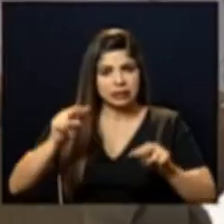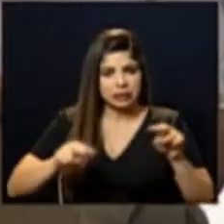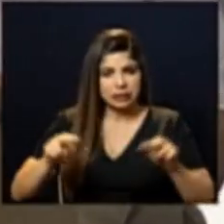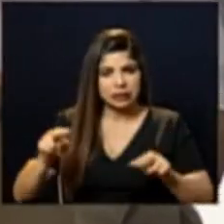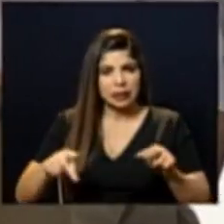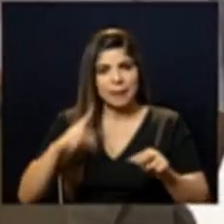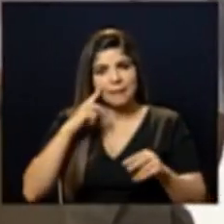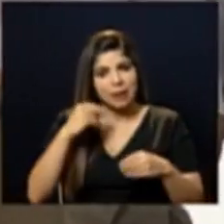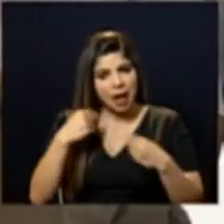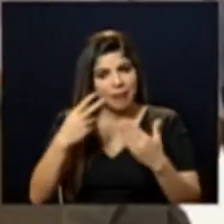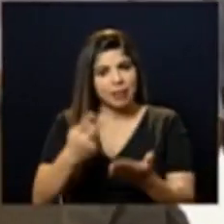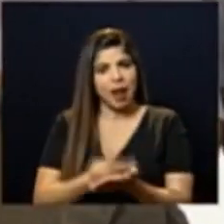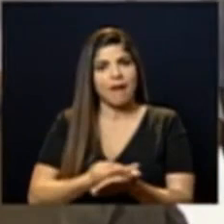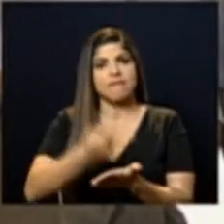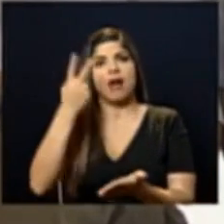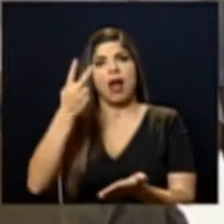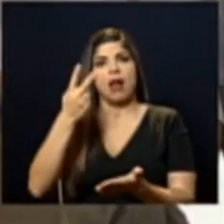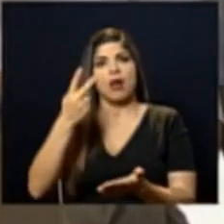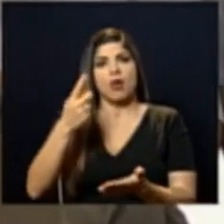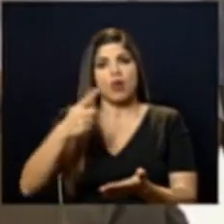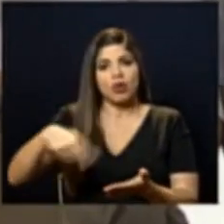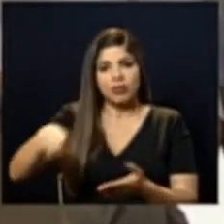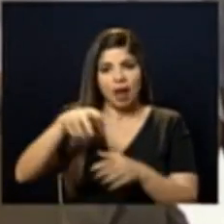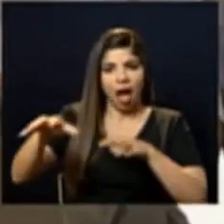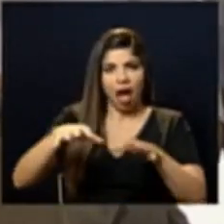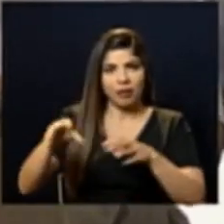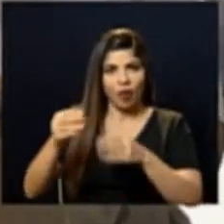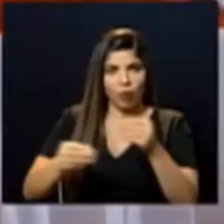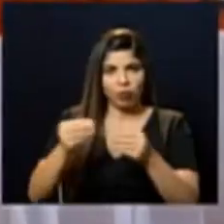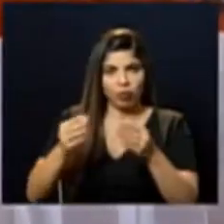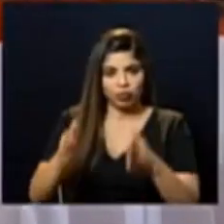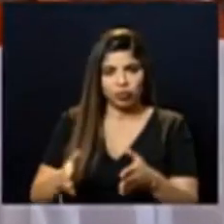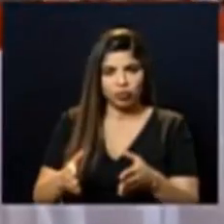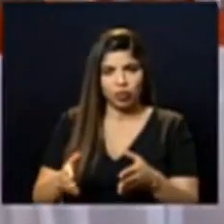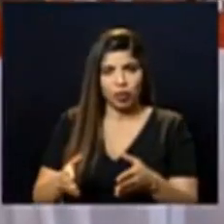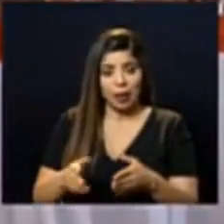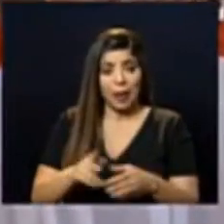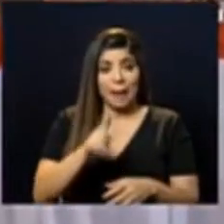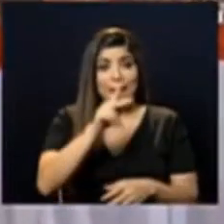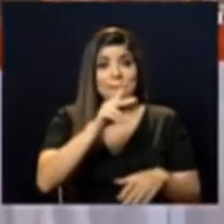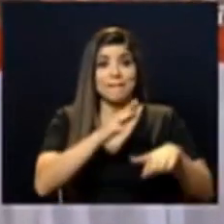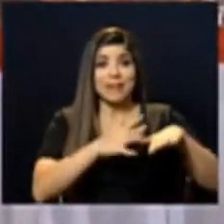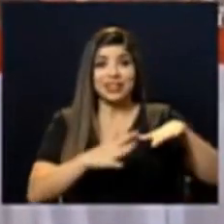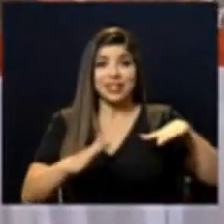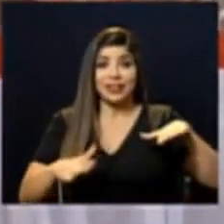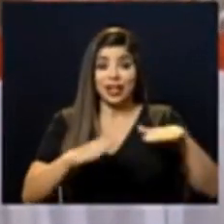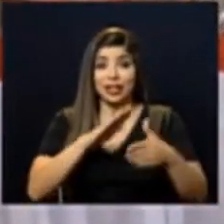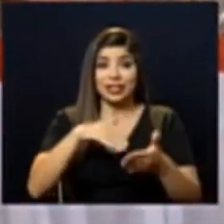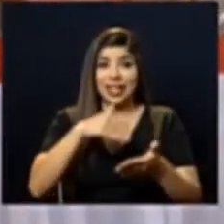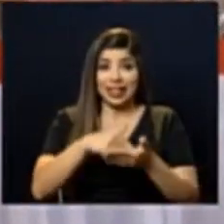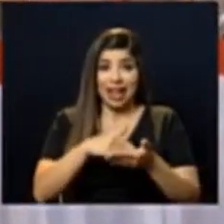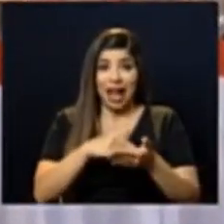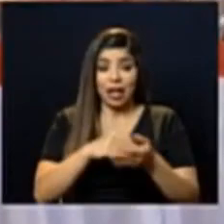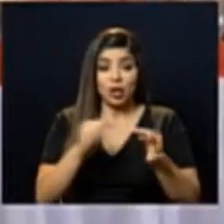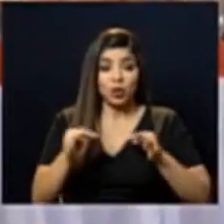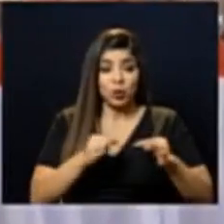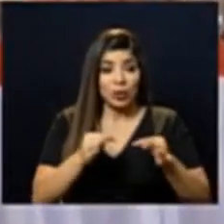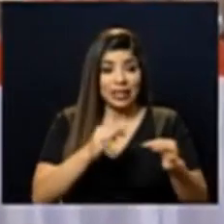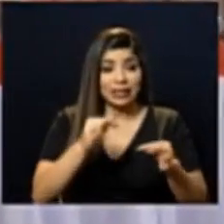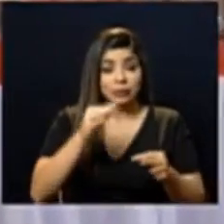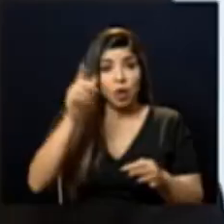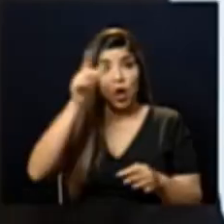valor agregado a sus actividades productivas. En el Pacífico Central, el turismo, la